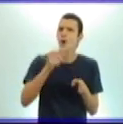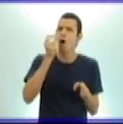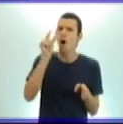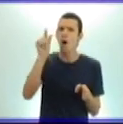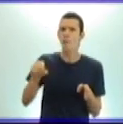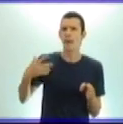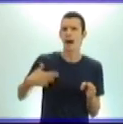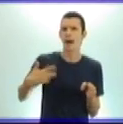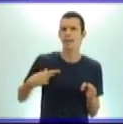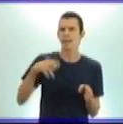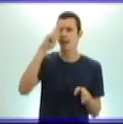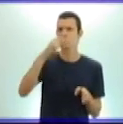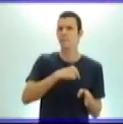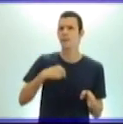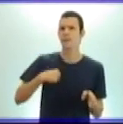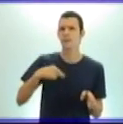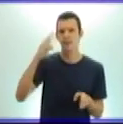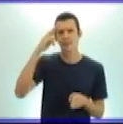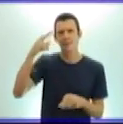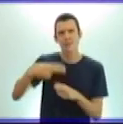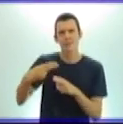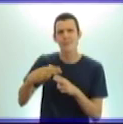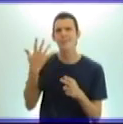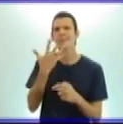médico. ¿Recuerdan su nombre?